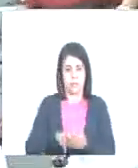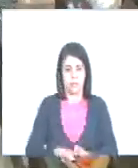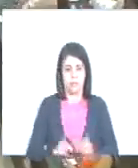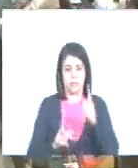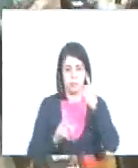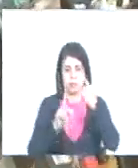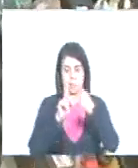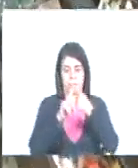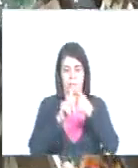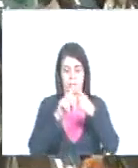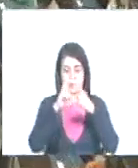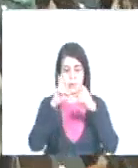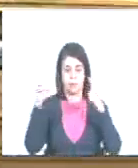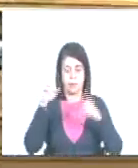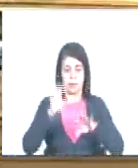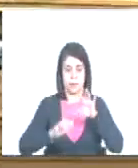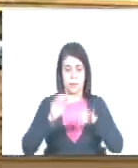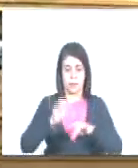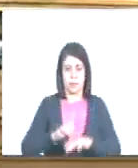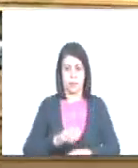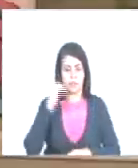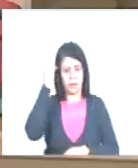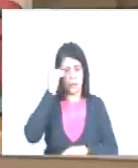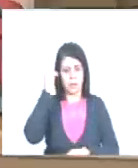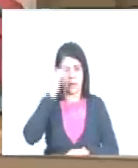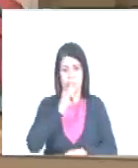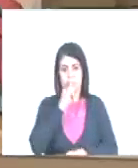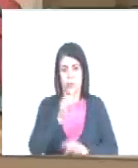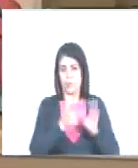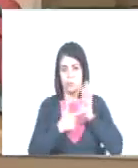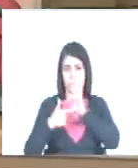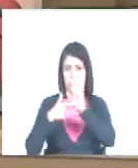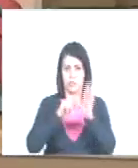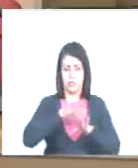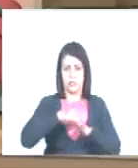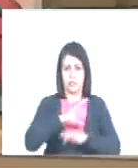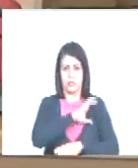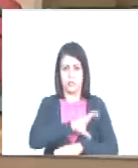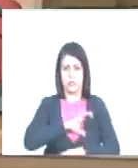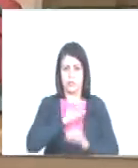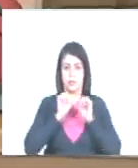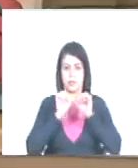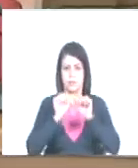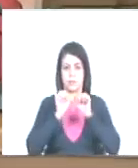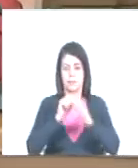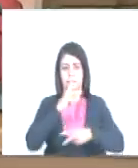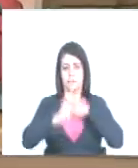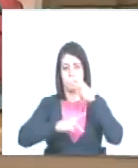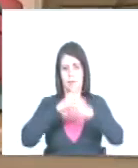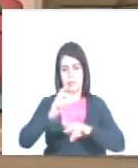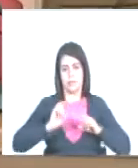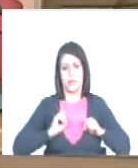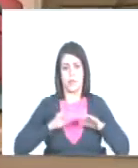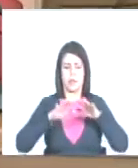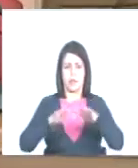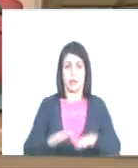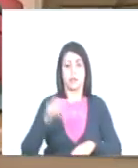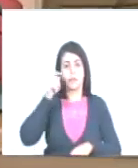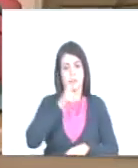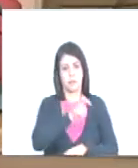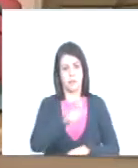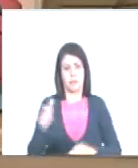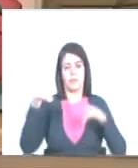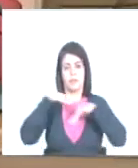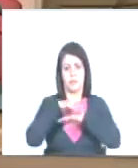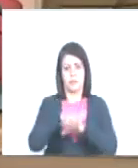Primer punto del orden del día, ciudadana secretaria. Considerar el informe presentado por la Comisión Permanente Política Exterior, Soberanía